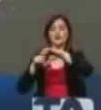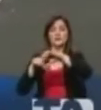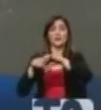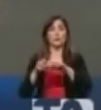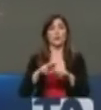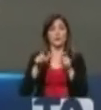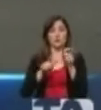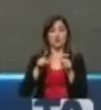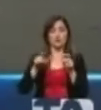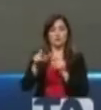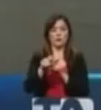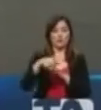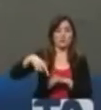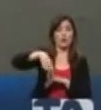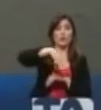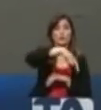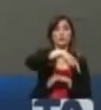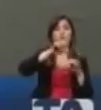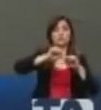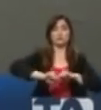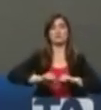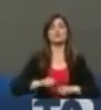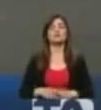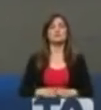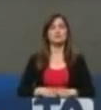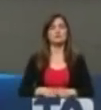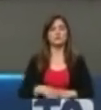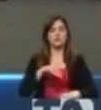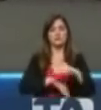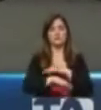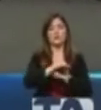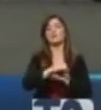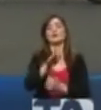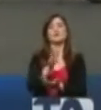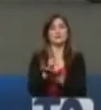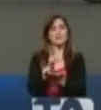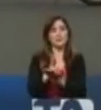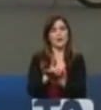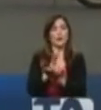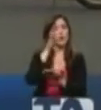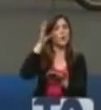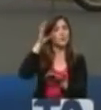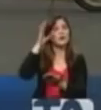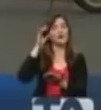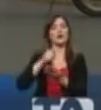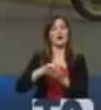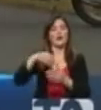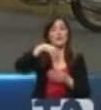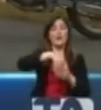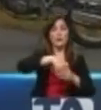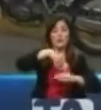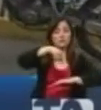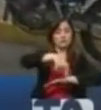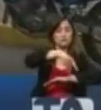cruce peatonal, el cual lleva hacia la entrada del terminal microrregional y a su vez a un paso cebra interno, el